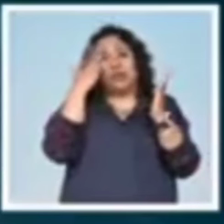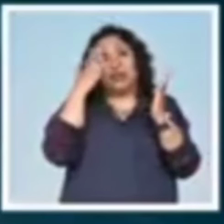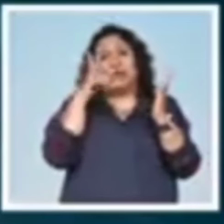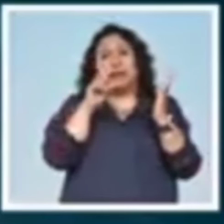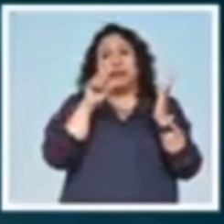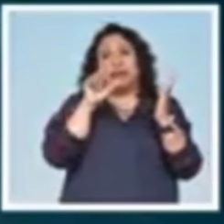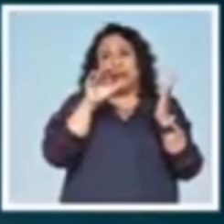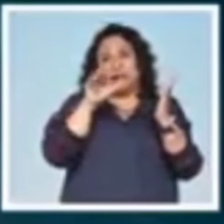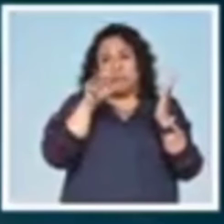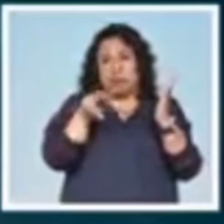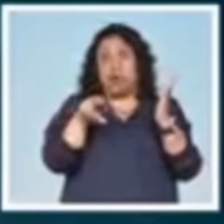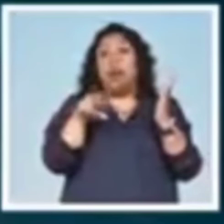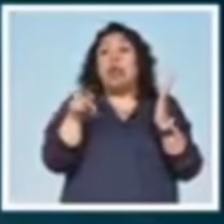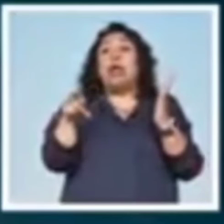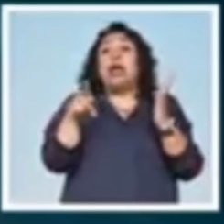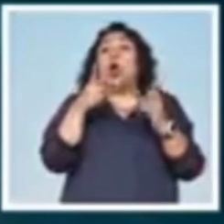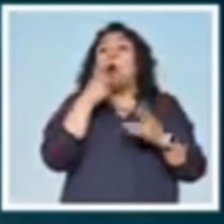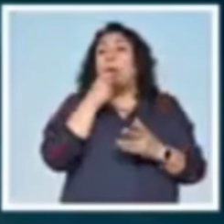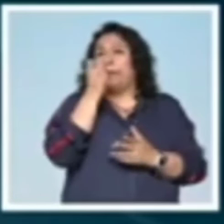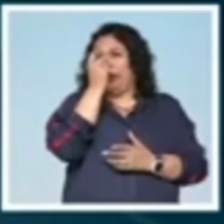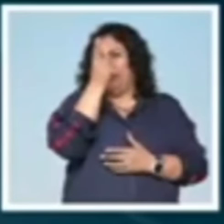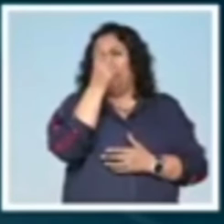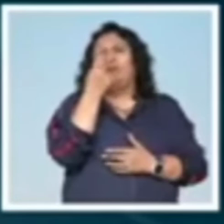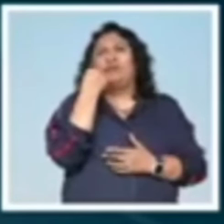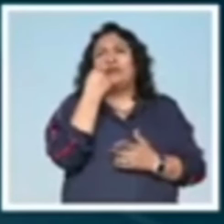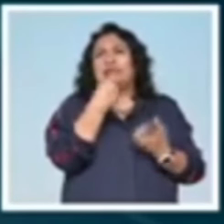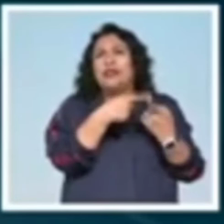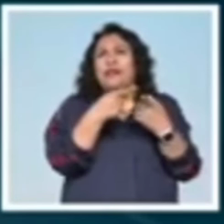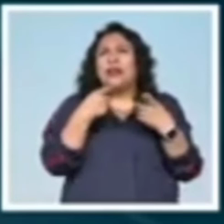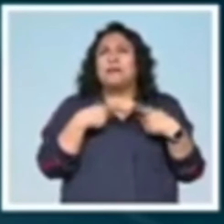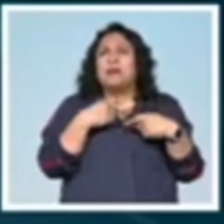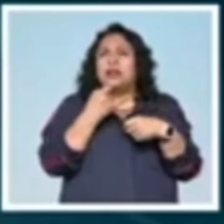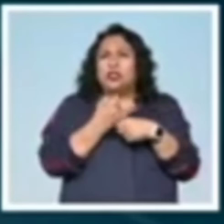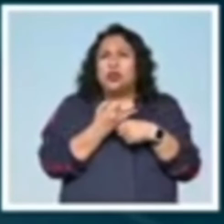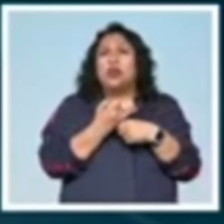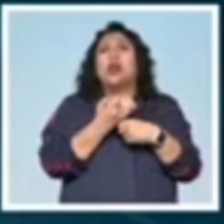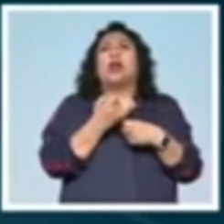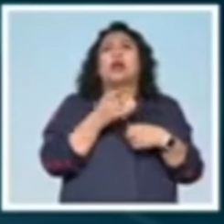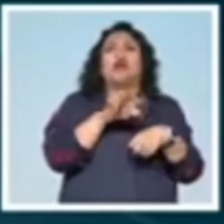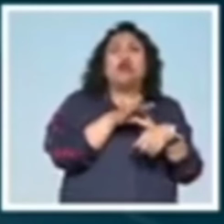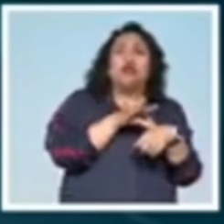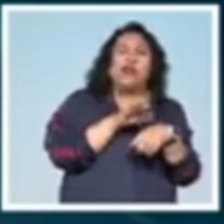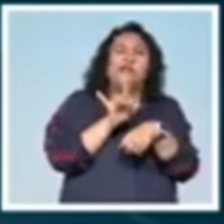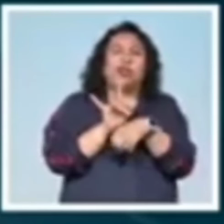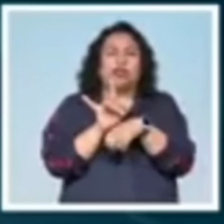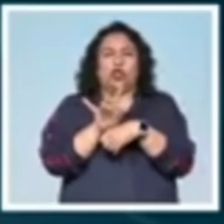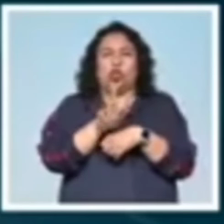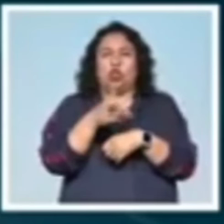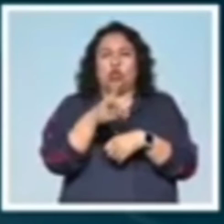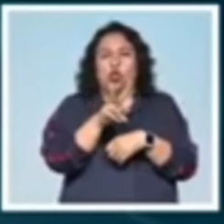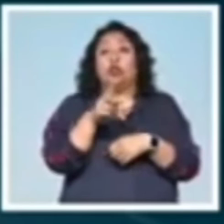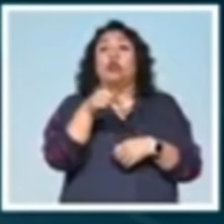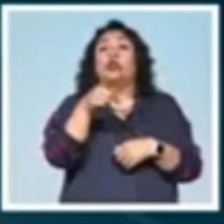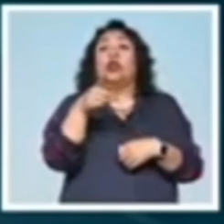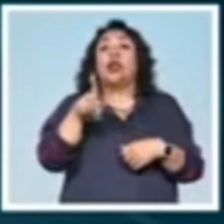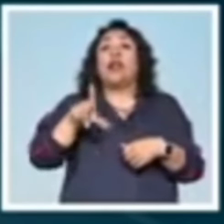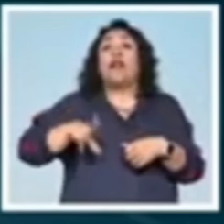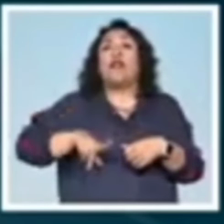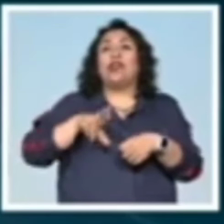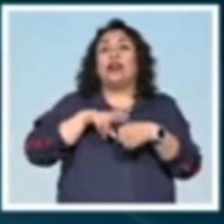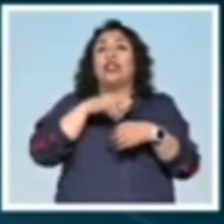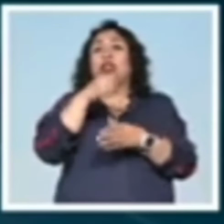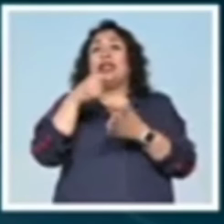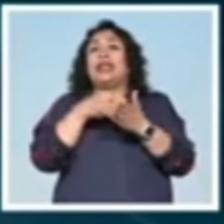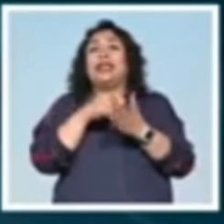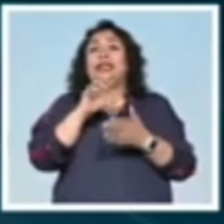Damián, pero lo que hace Alain Derbez es crear una serie de personajes con un pie entre la realidad y la ficción, como el gobernador de la isla